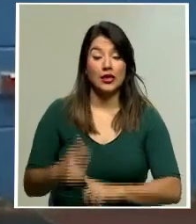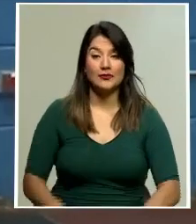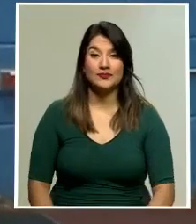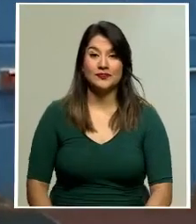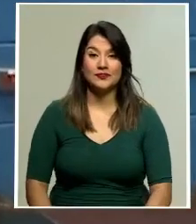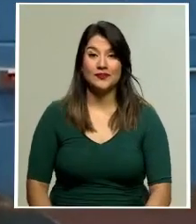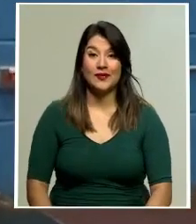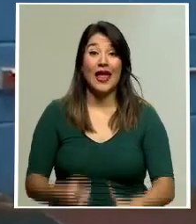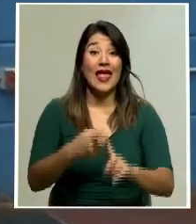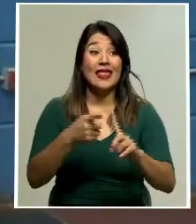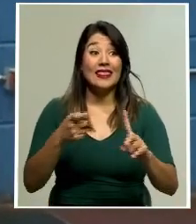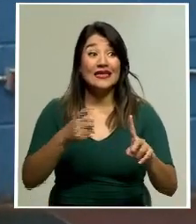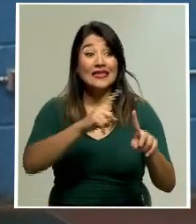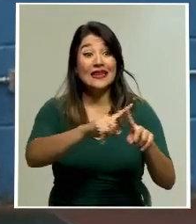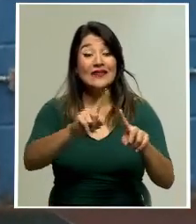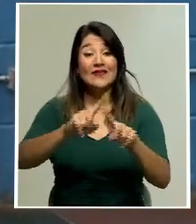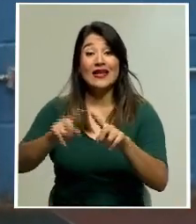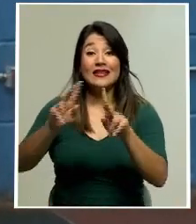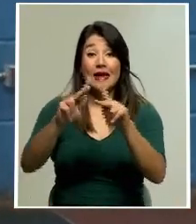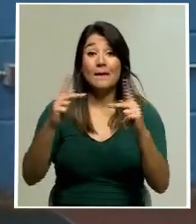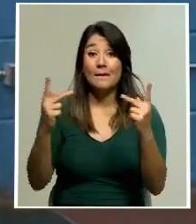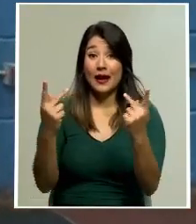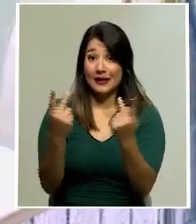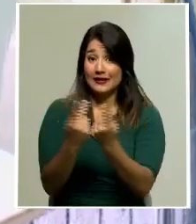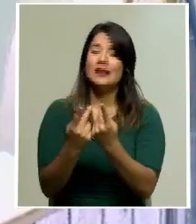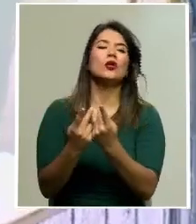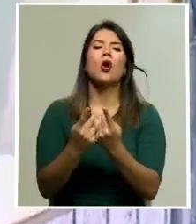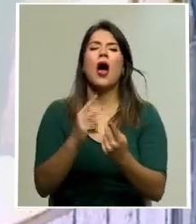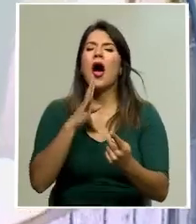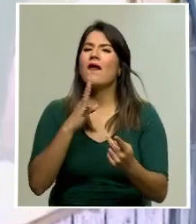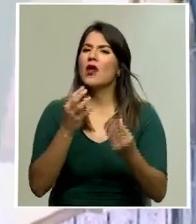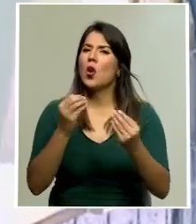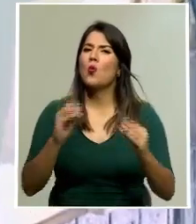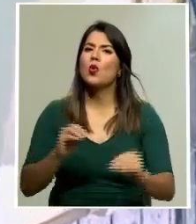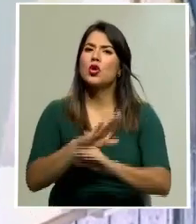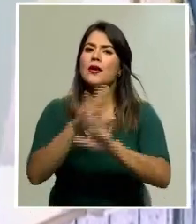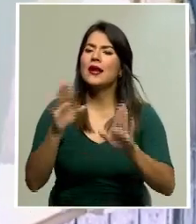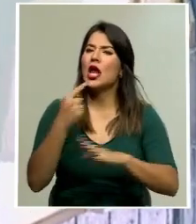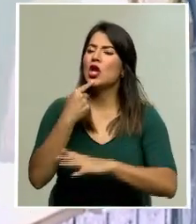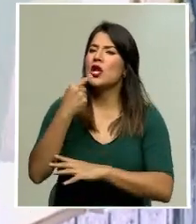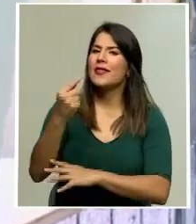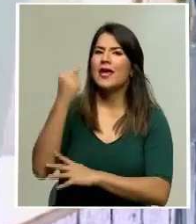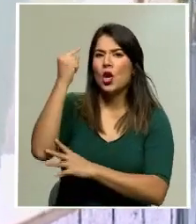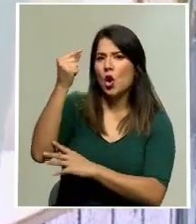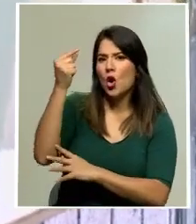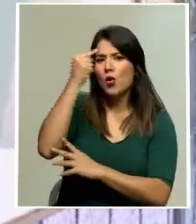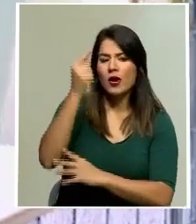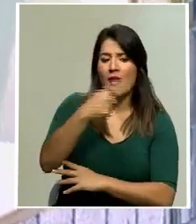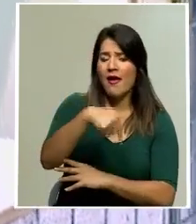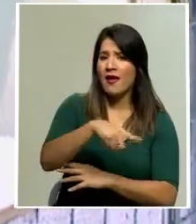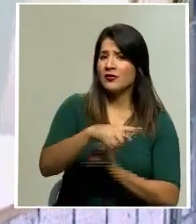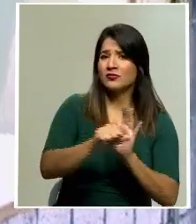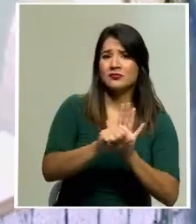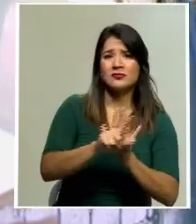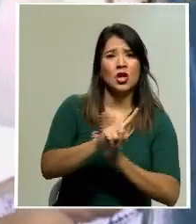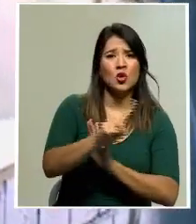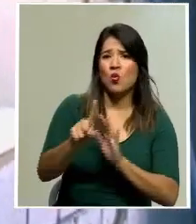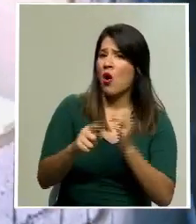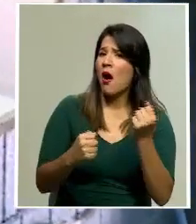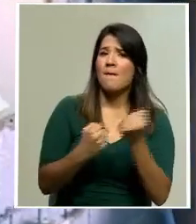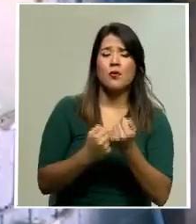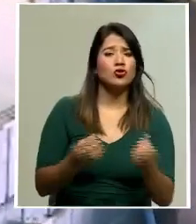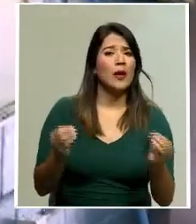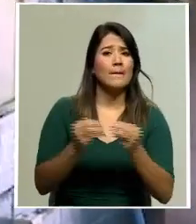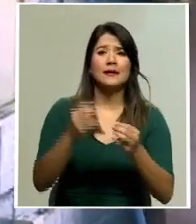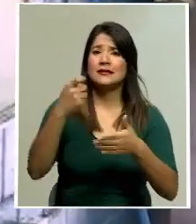Desde diferentes bancadas de oposición han sido tajantes en decirle al Ejecutivo que ellos no van a estar apoyando más impuestos para